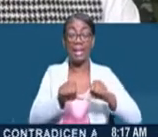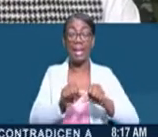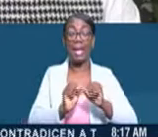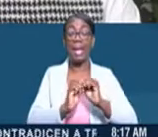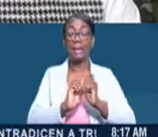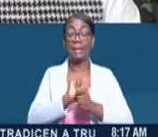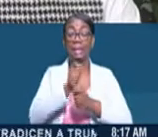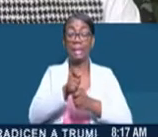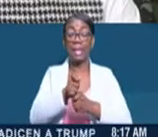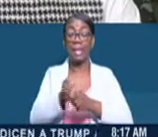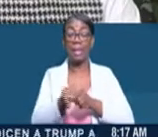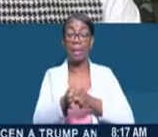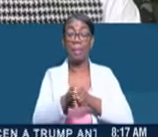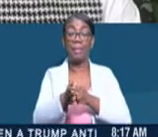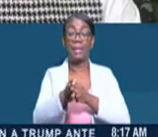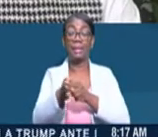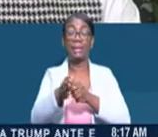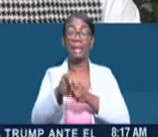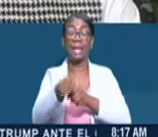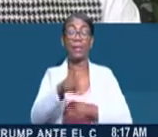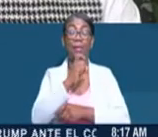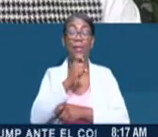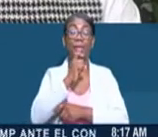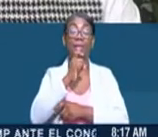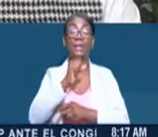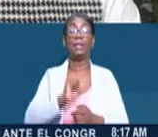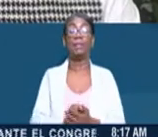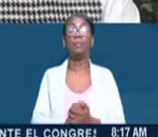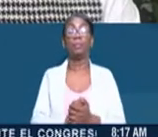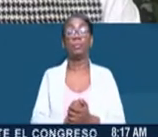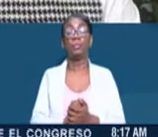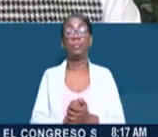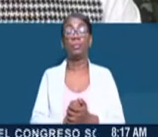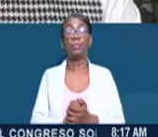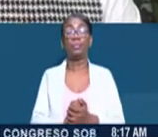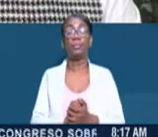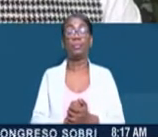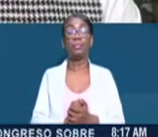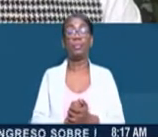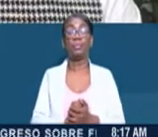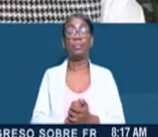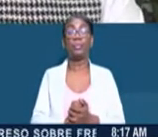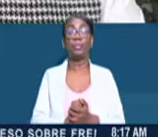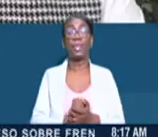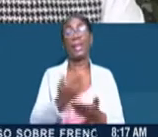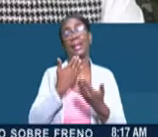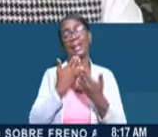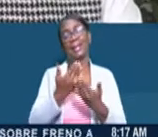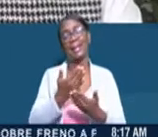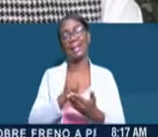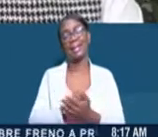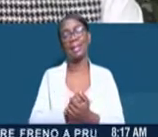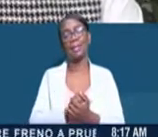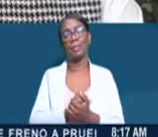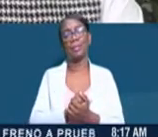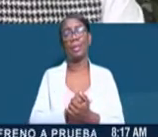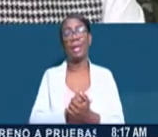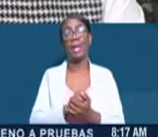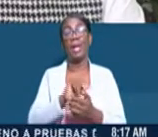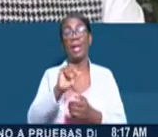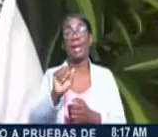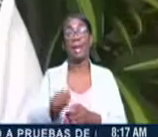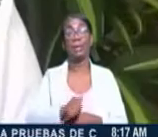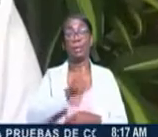sobre todo en tiempos difíciles como los que estamos viviendo? Bueno, sí, muchas gracias. La Autoridad de los